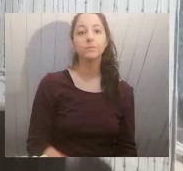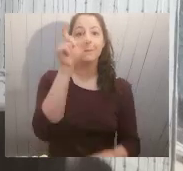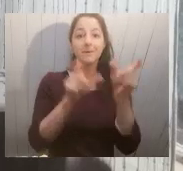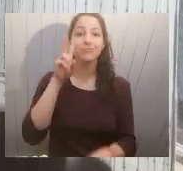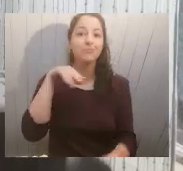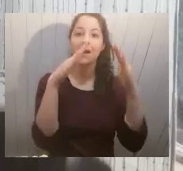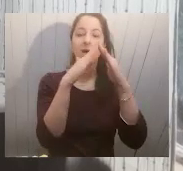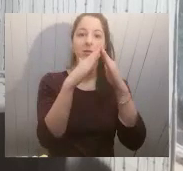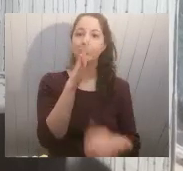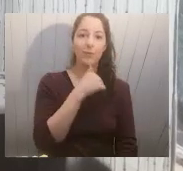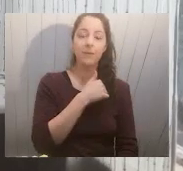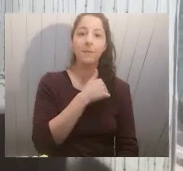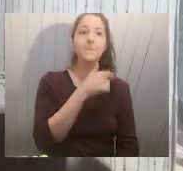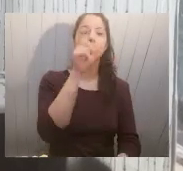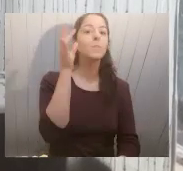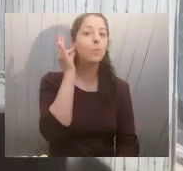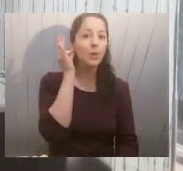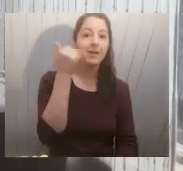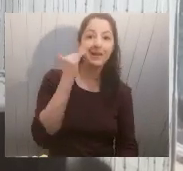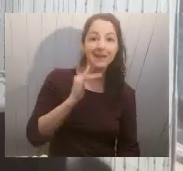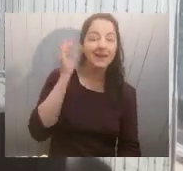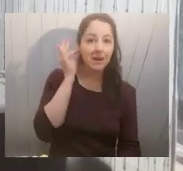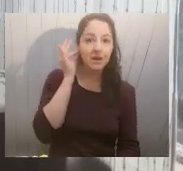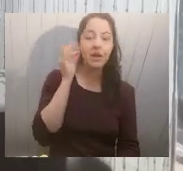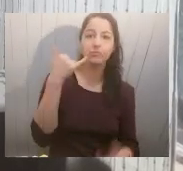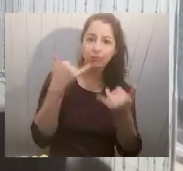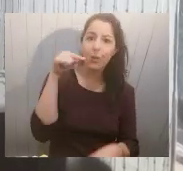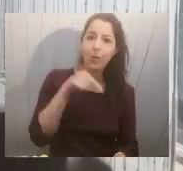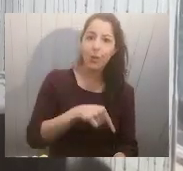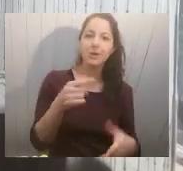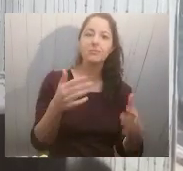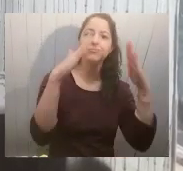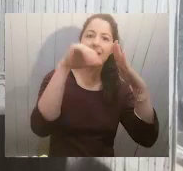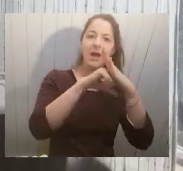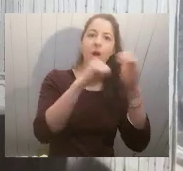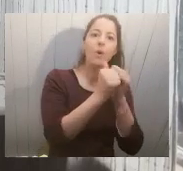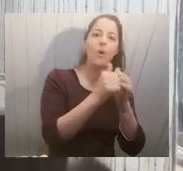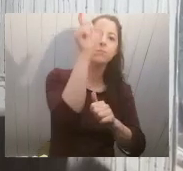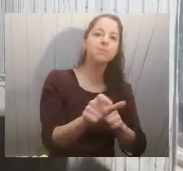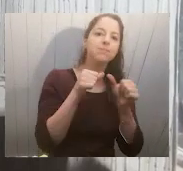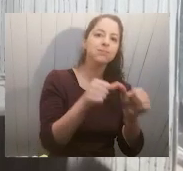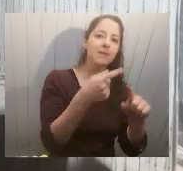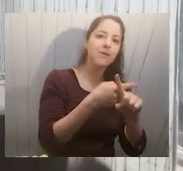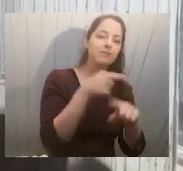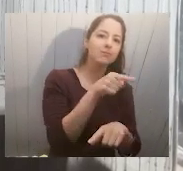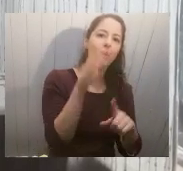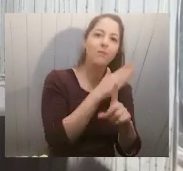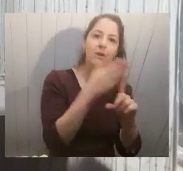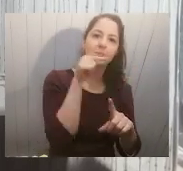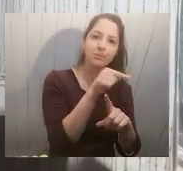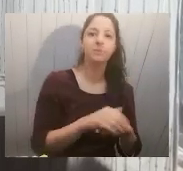casa. A las mujeres y niñas que se encuentran hoy confinadas con sus agresores. A las trabajadoras que han perdido